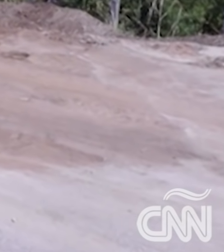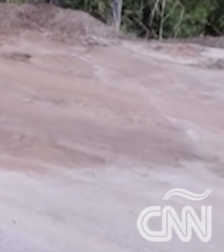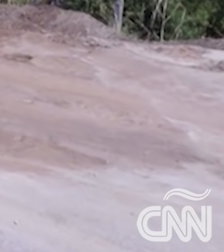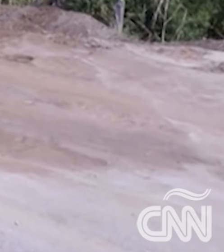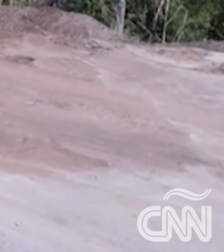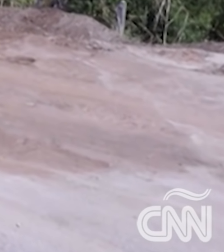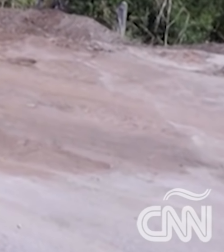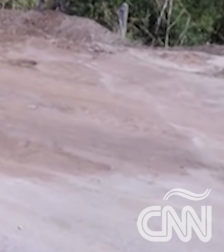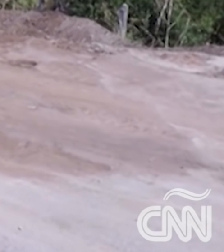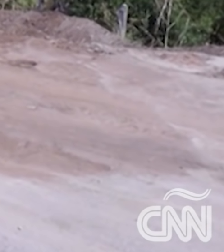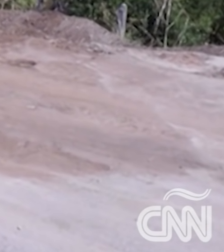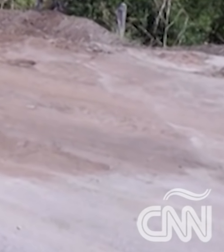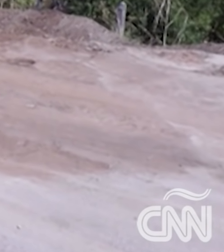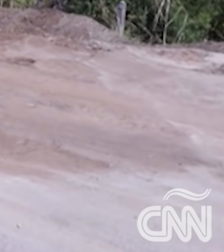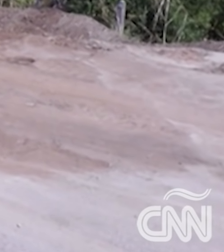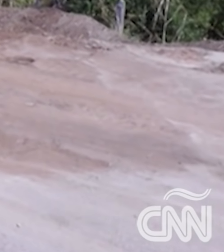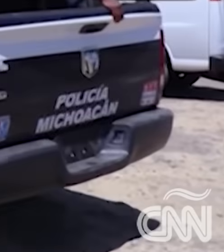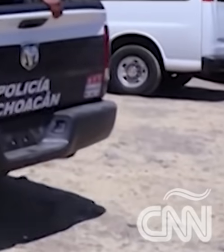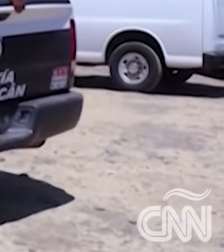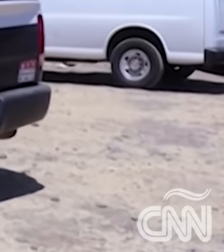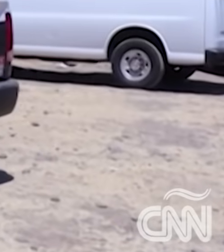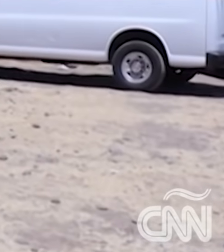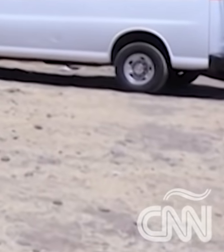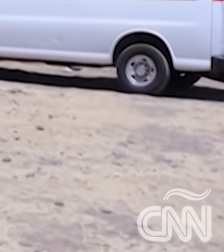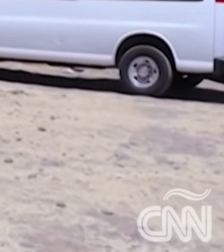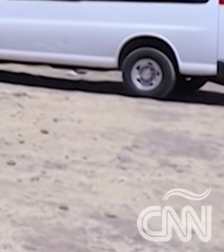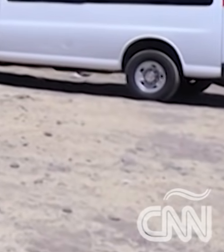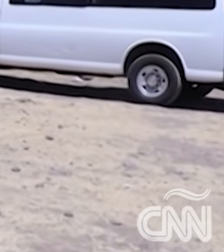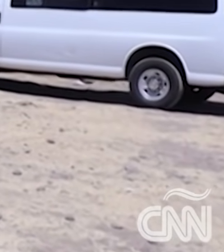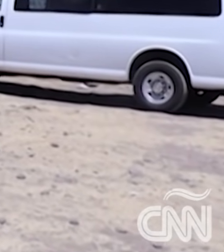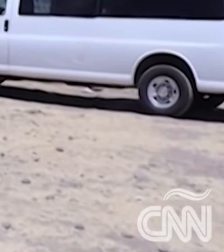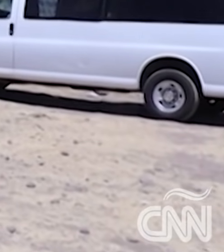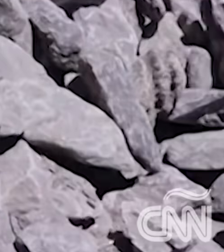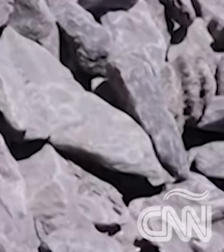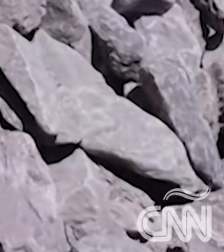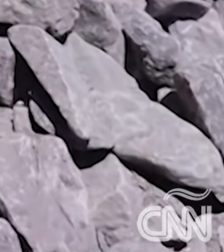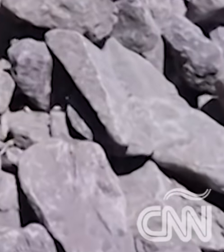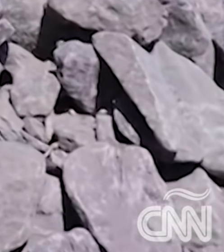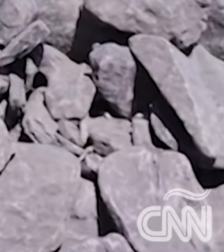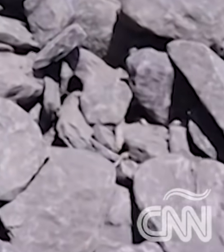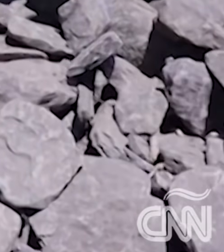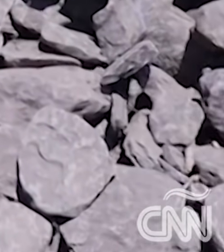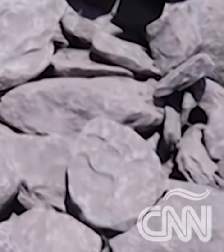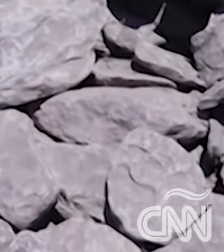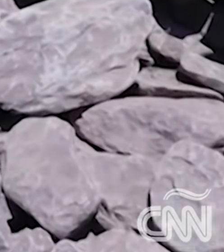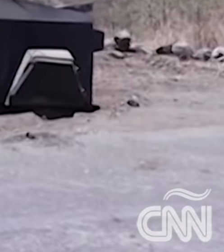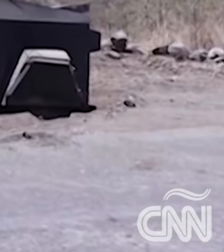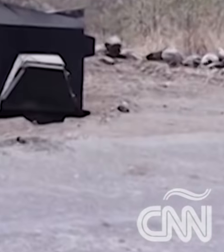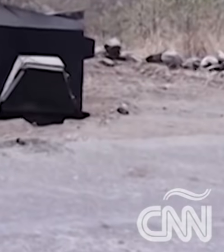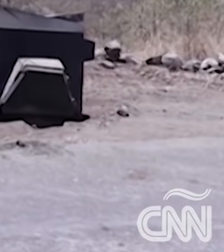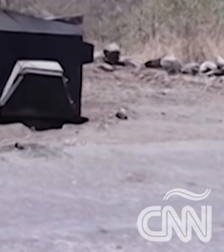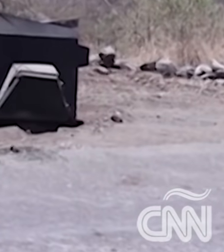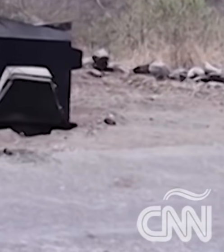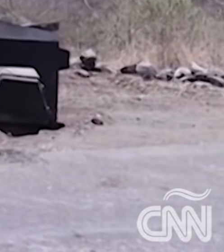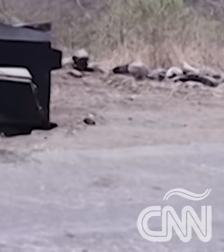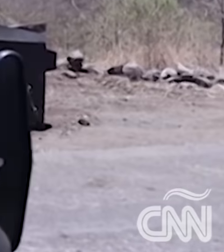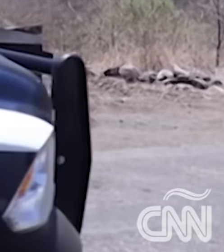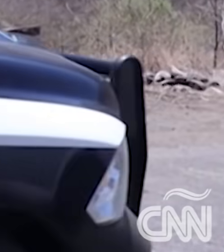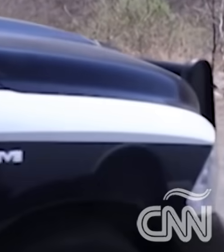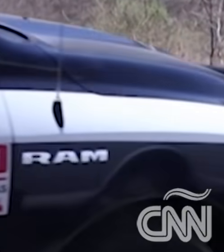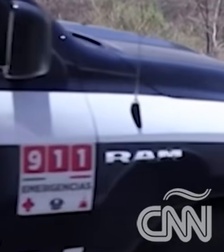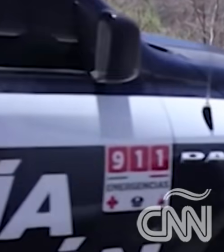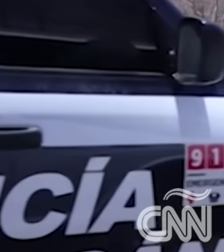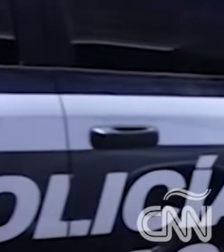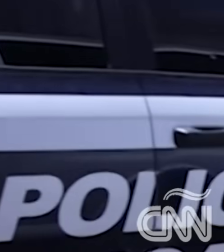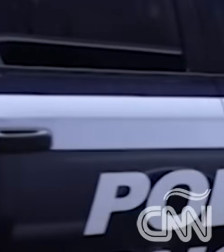ido en aumento tras los continuos enfrentamientos entre fuerzas federales y bandas criminales que nuevamente se disputan el control